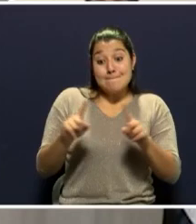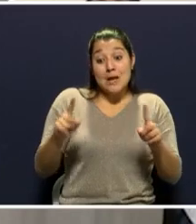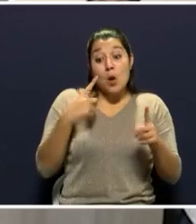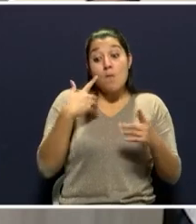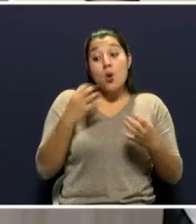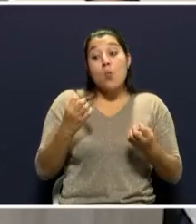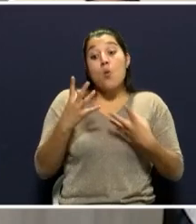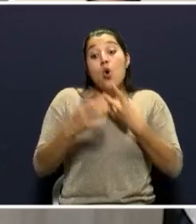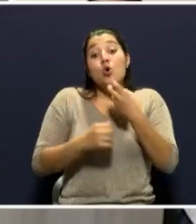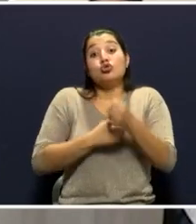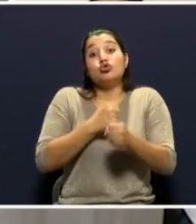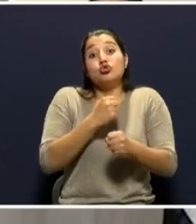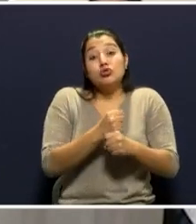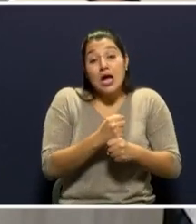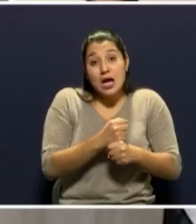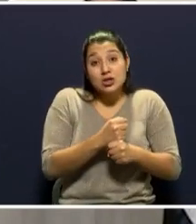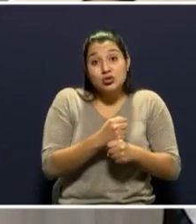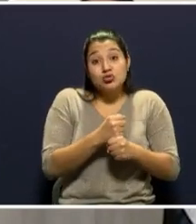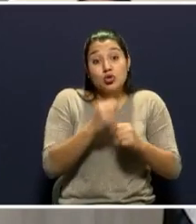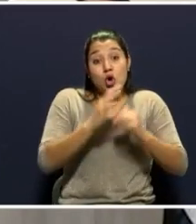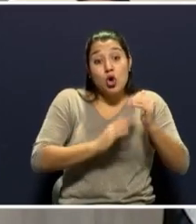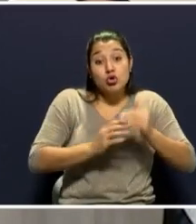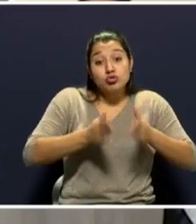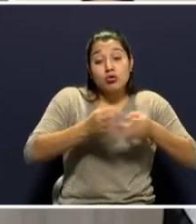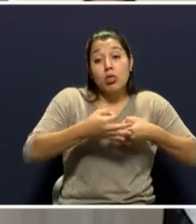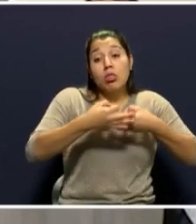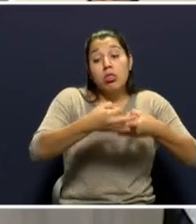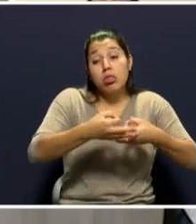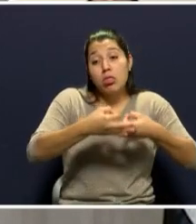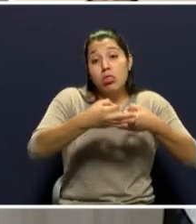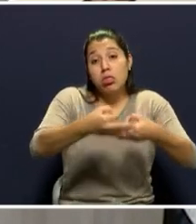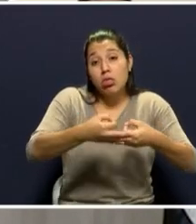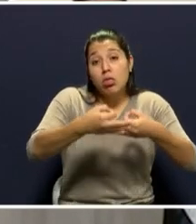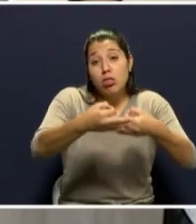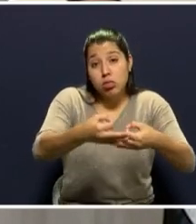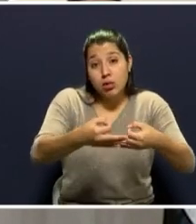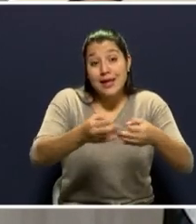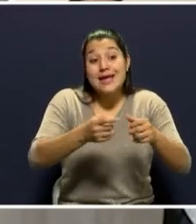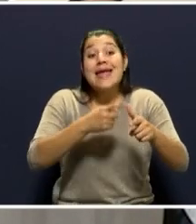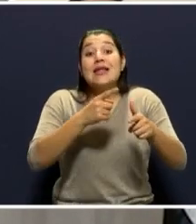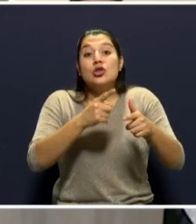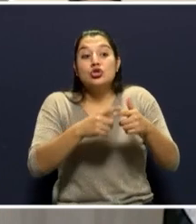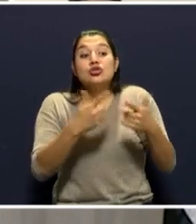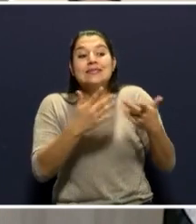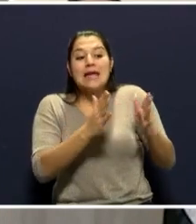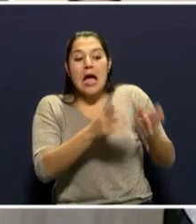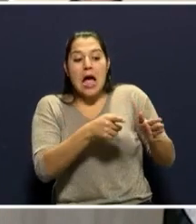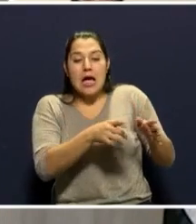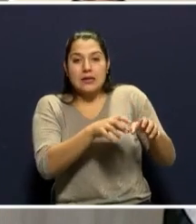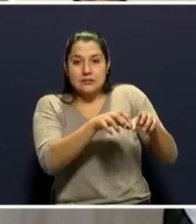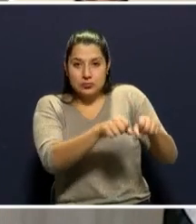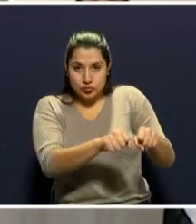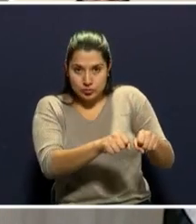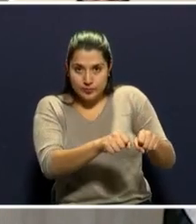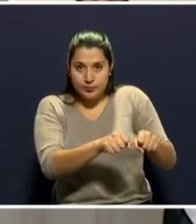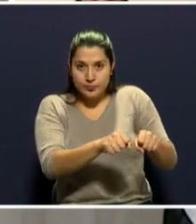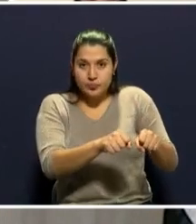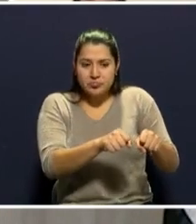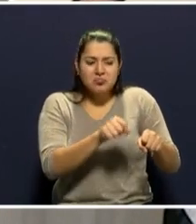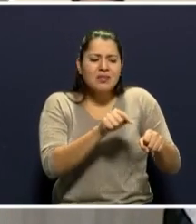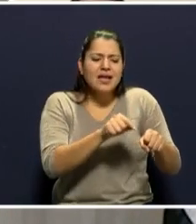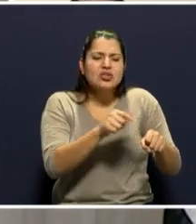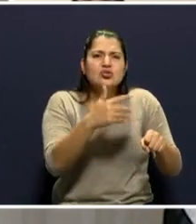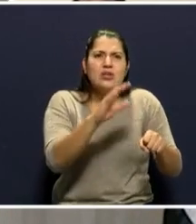en ese tipo de inversión. Y bueno, esos fondos están ahí, están invertidos en títulos, se